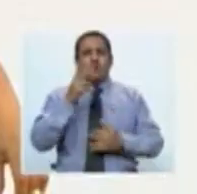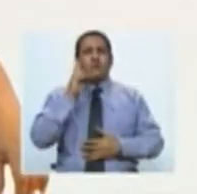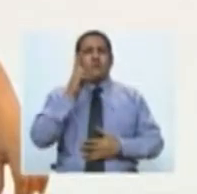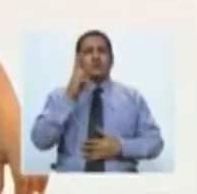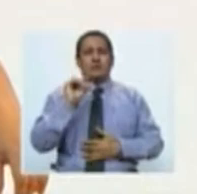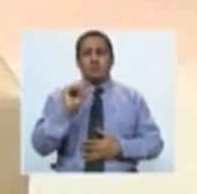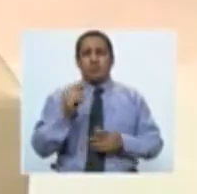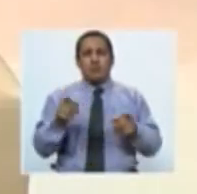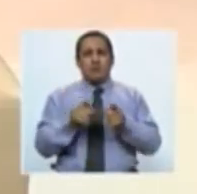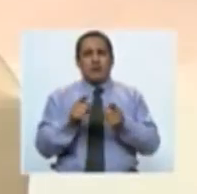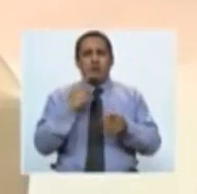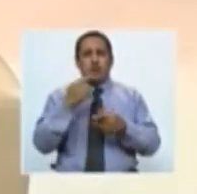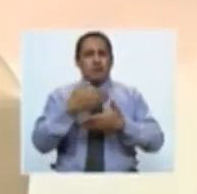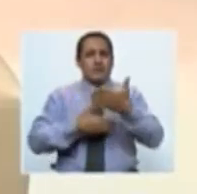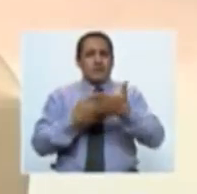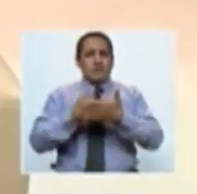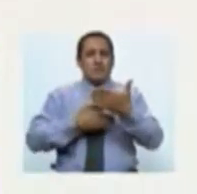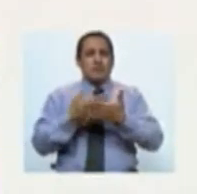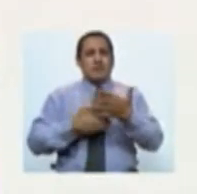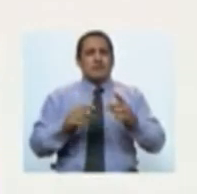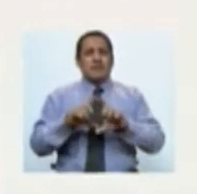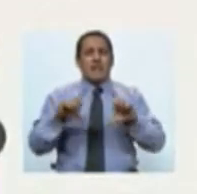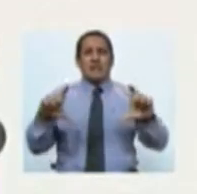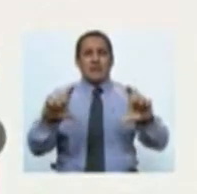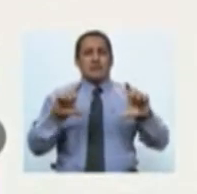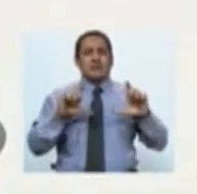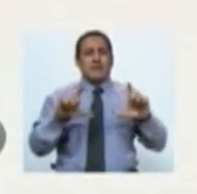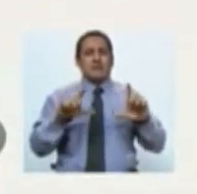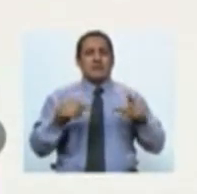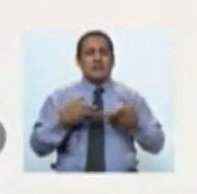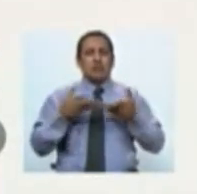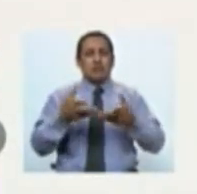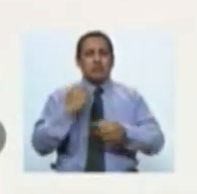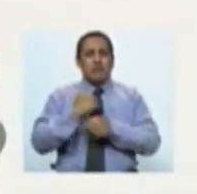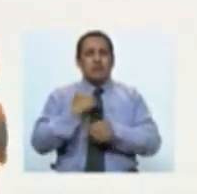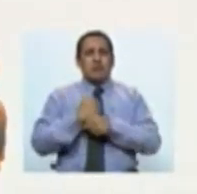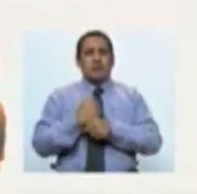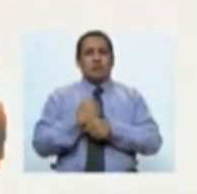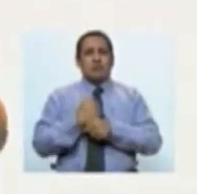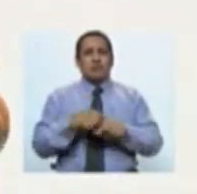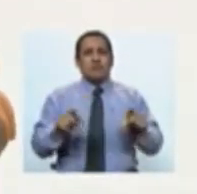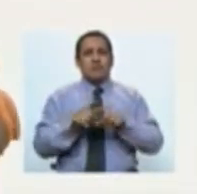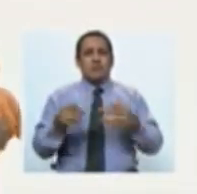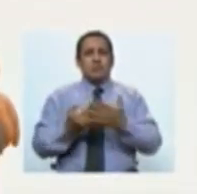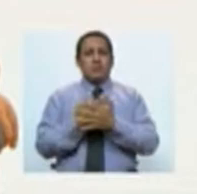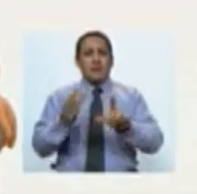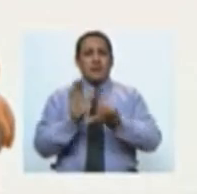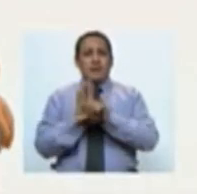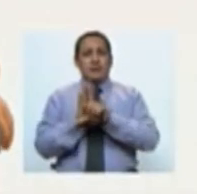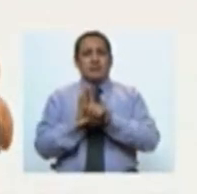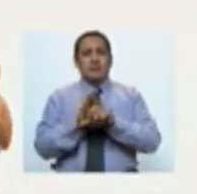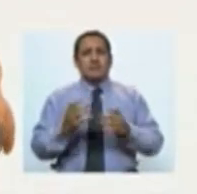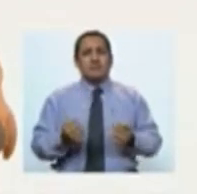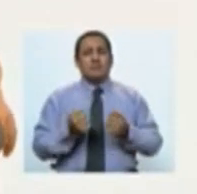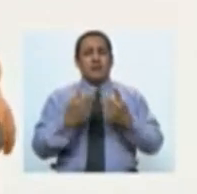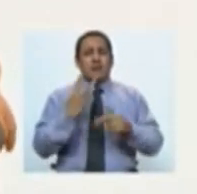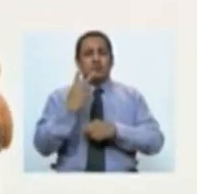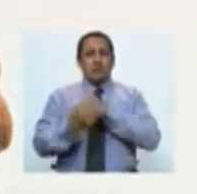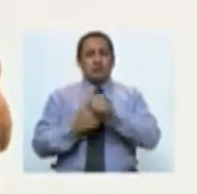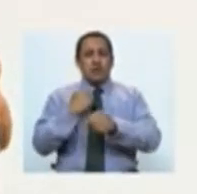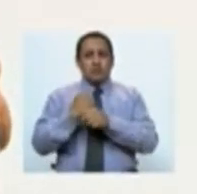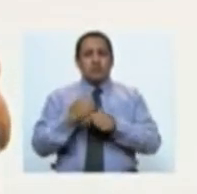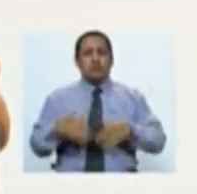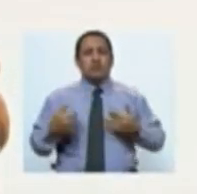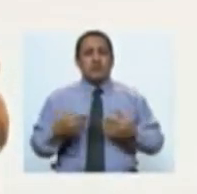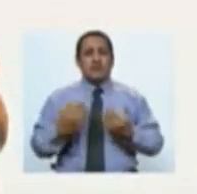maestros interinos, sin título. Se les dio plazo a estos maestros con la nueva ley magisterial para que en